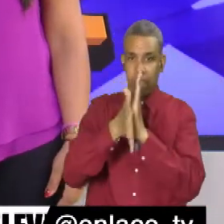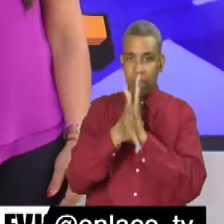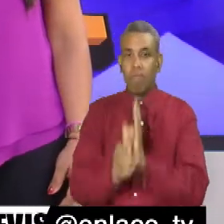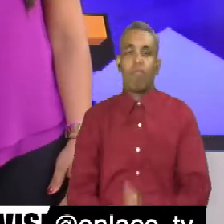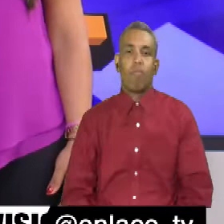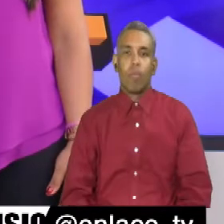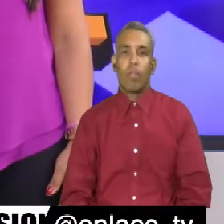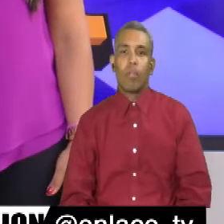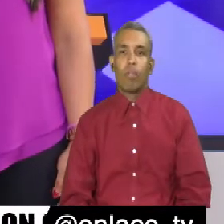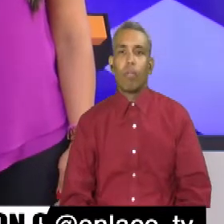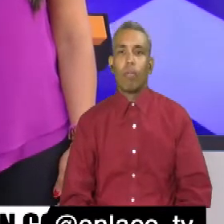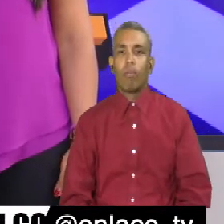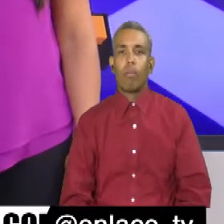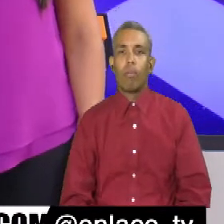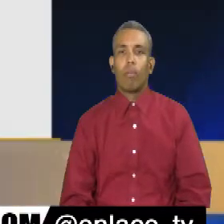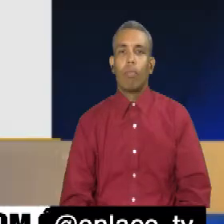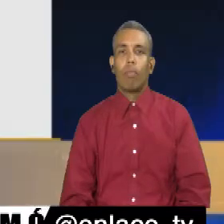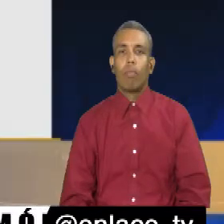usted quiere ver.